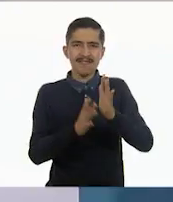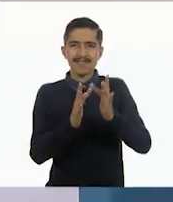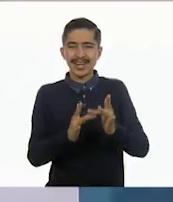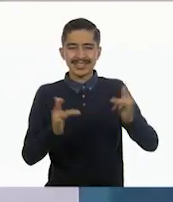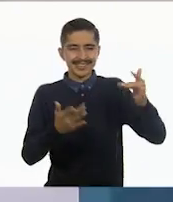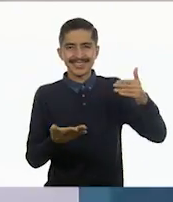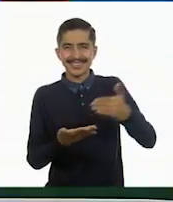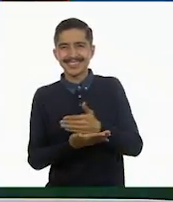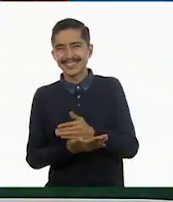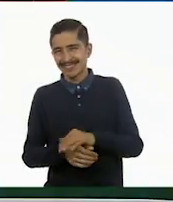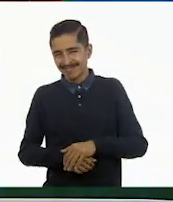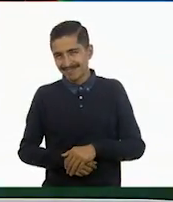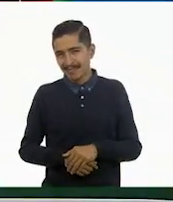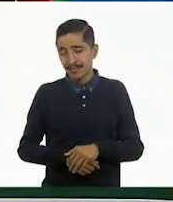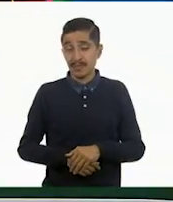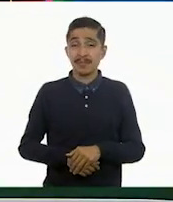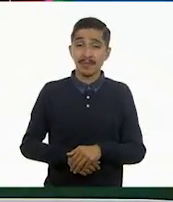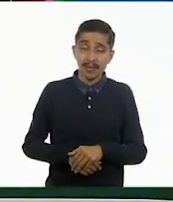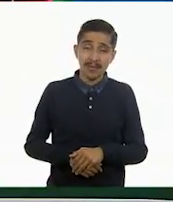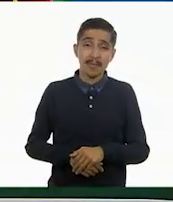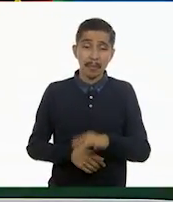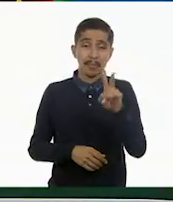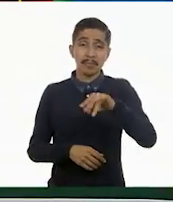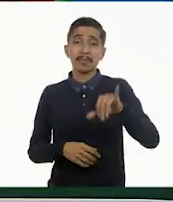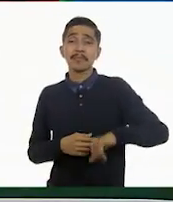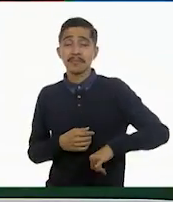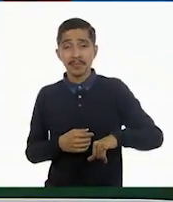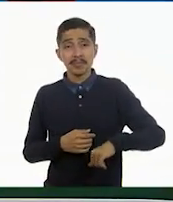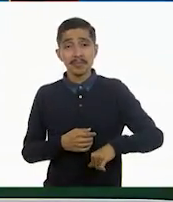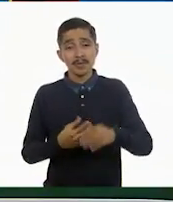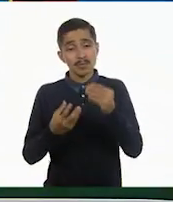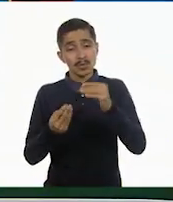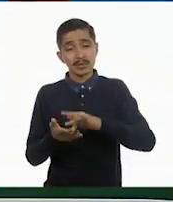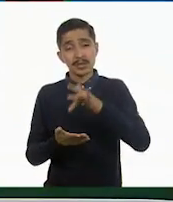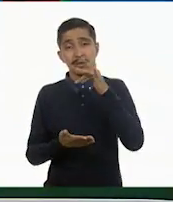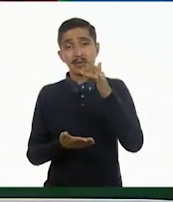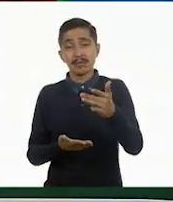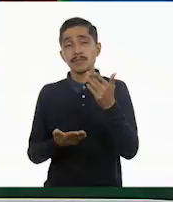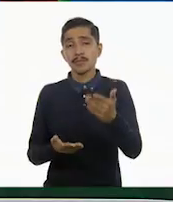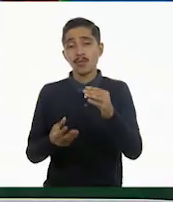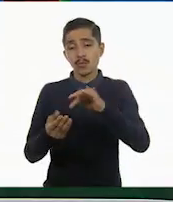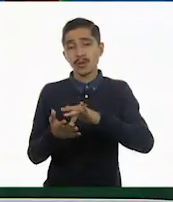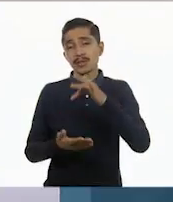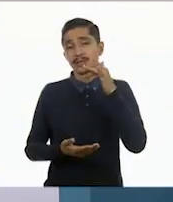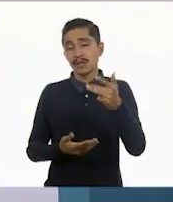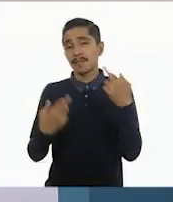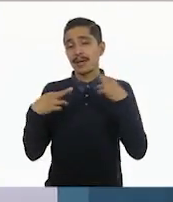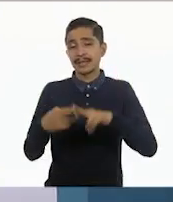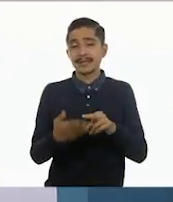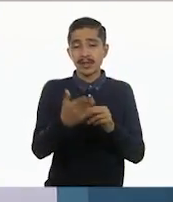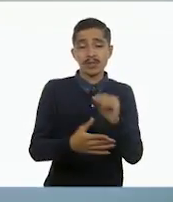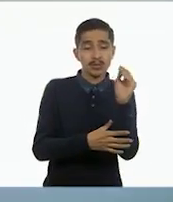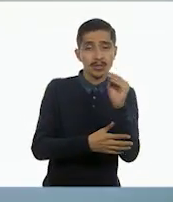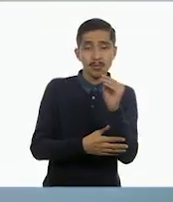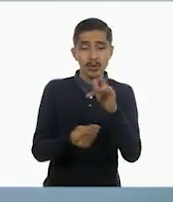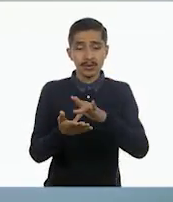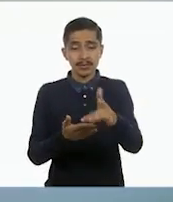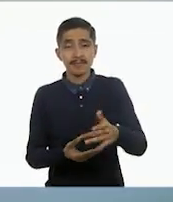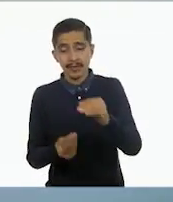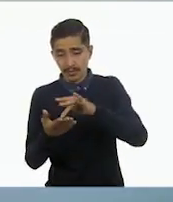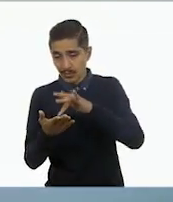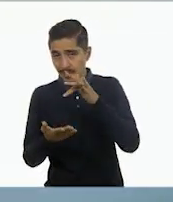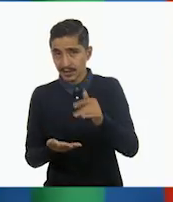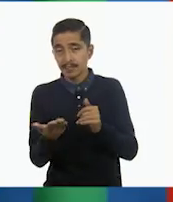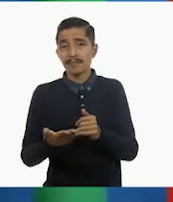francés. ¡Wow! Muy, muy, muy interesante, maestra. Sí. Muchísimas gracias. Gracias, maestra Cecilia. Gracias, Ton. Muchísimas